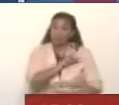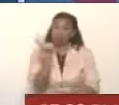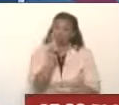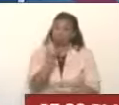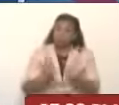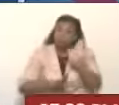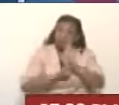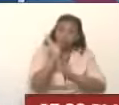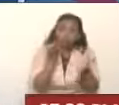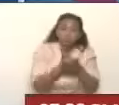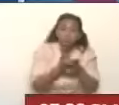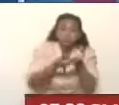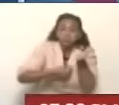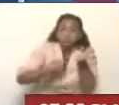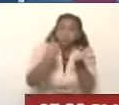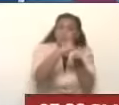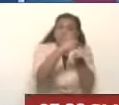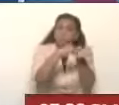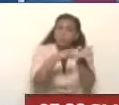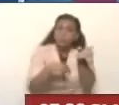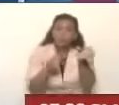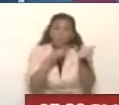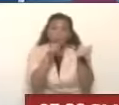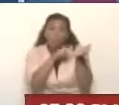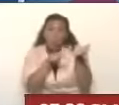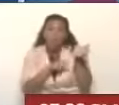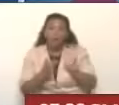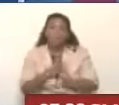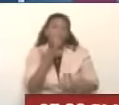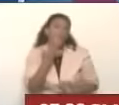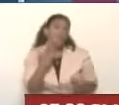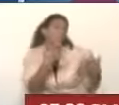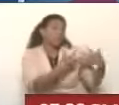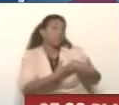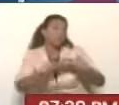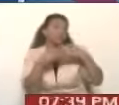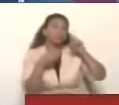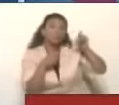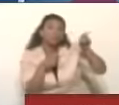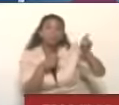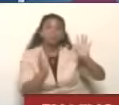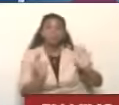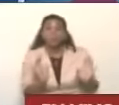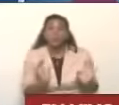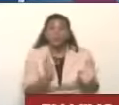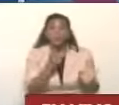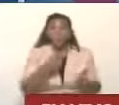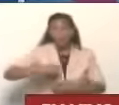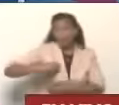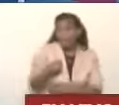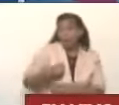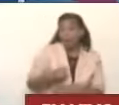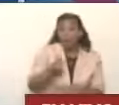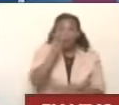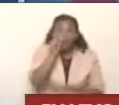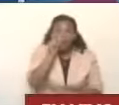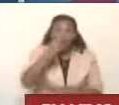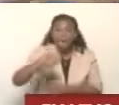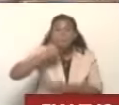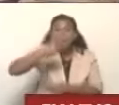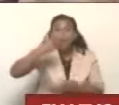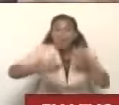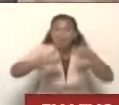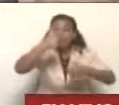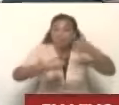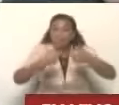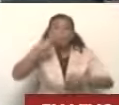Tú no pudieras encontrar, por ejemplo, en Estados Unidos, que un político o un líder de